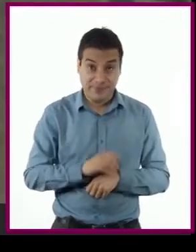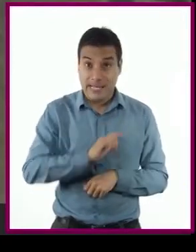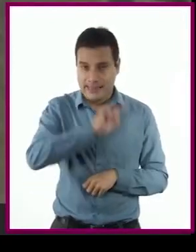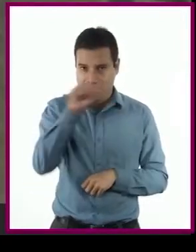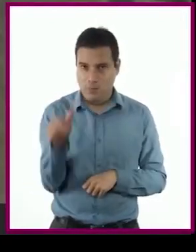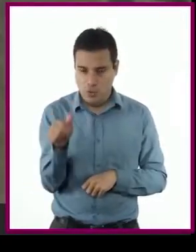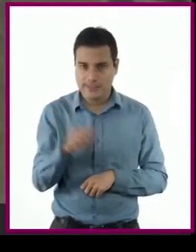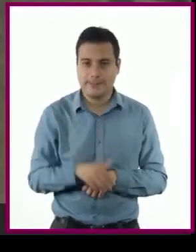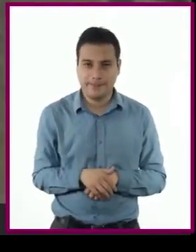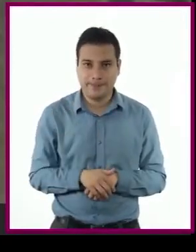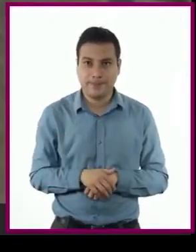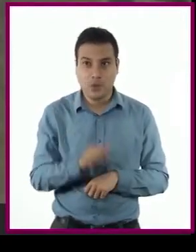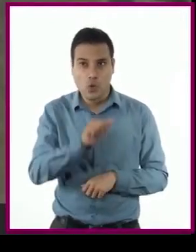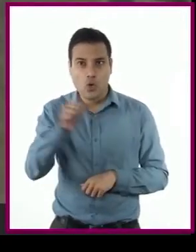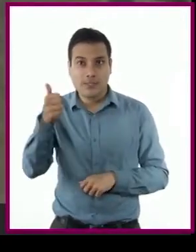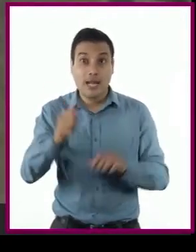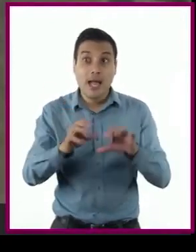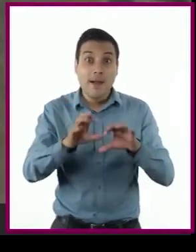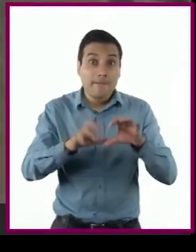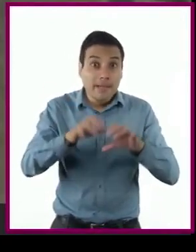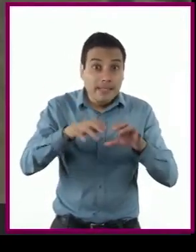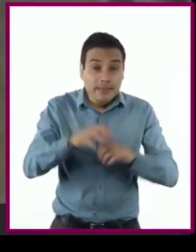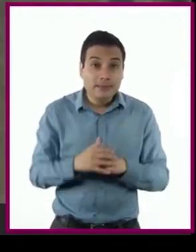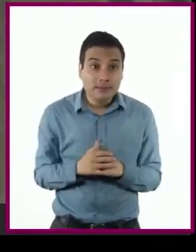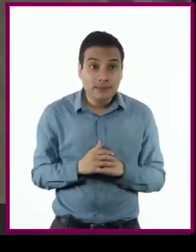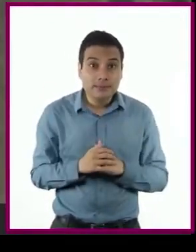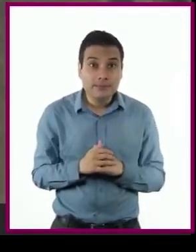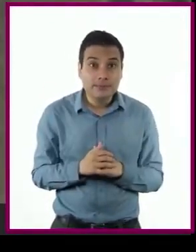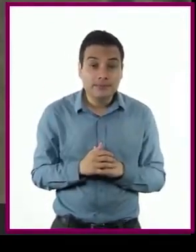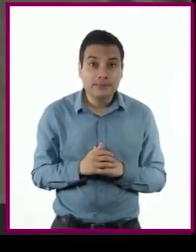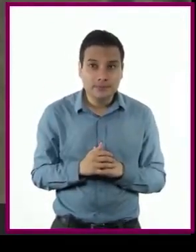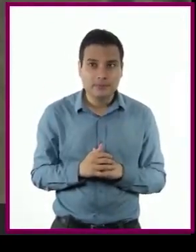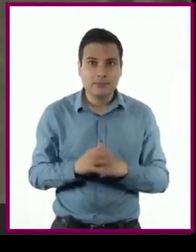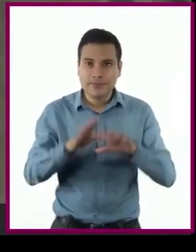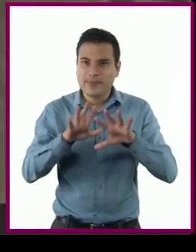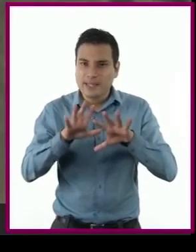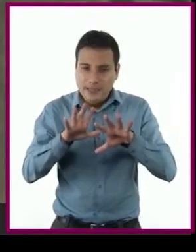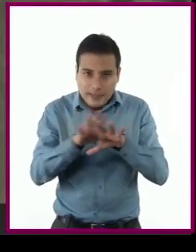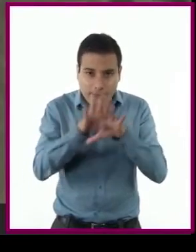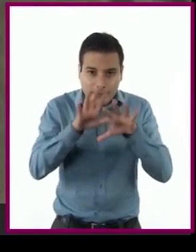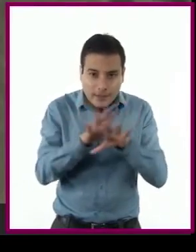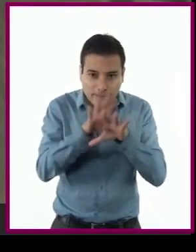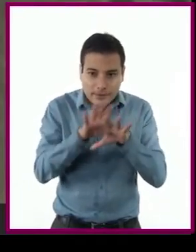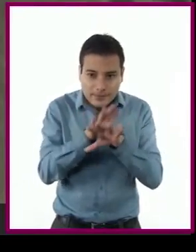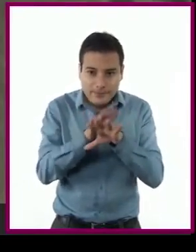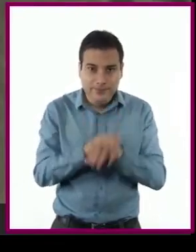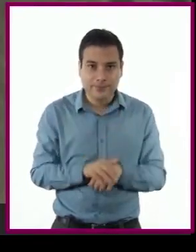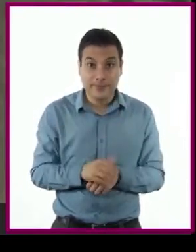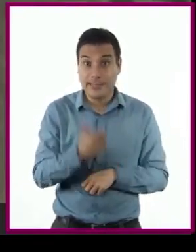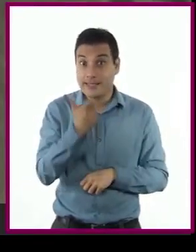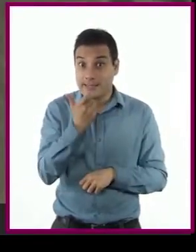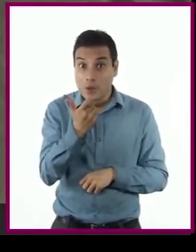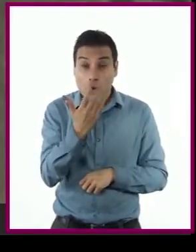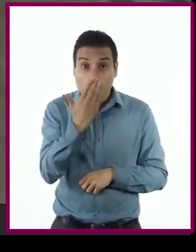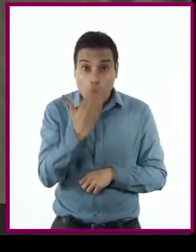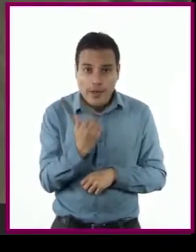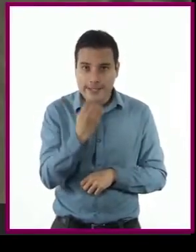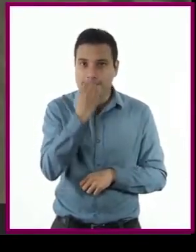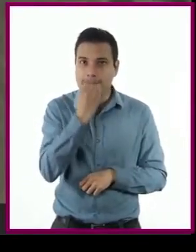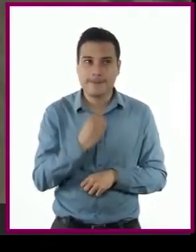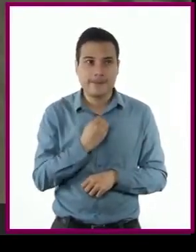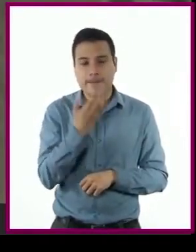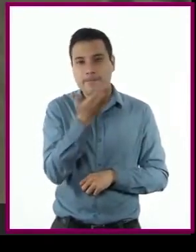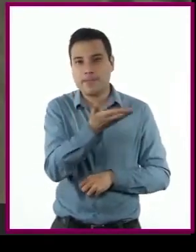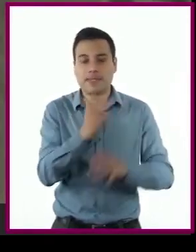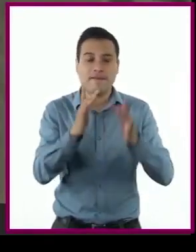tiempo, las demás máquinas Enigma fueron modificadas y por falta de recursos solicitaron a